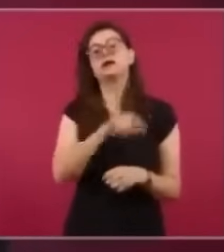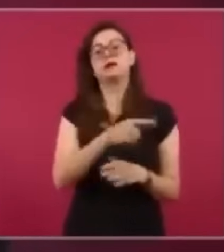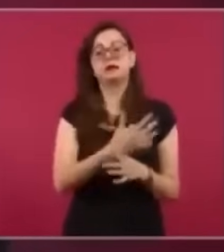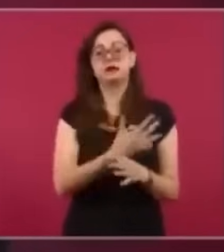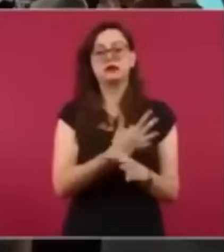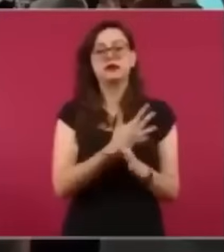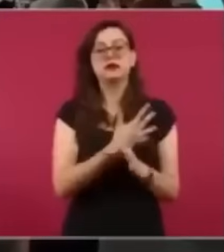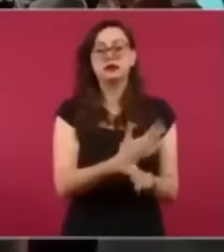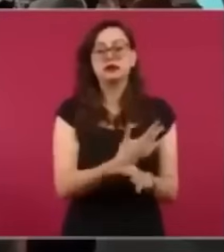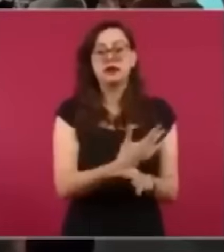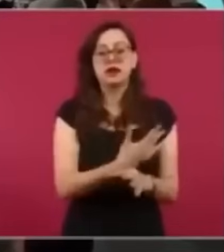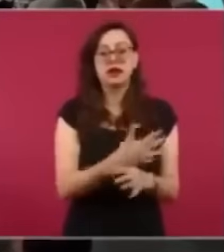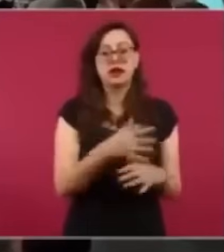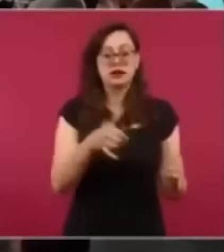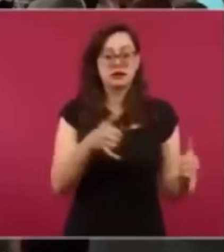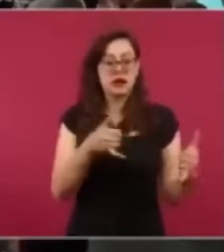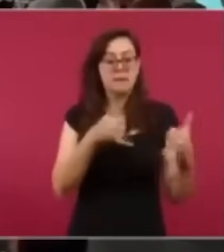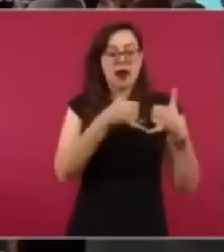normal